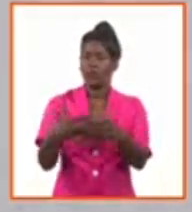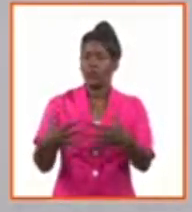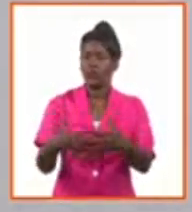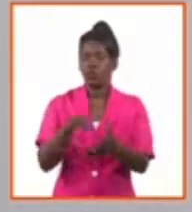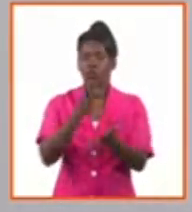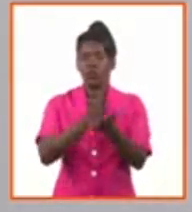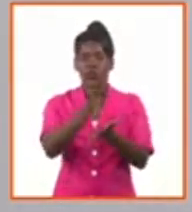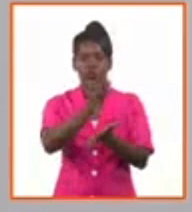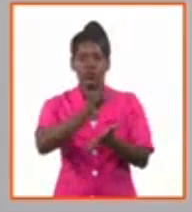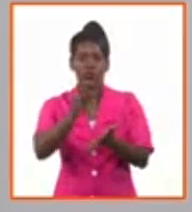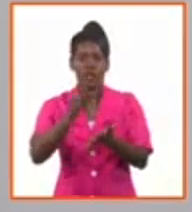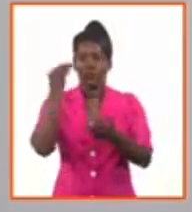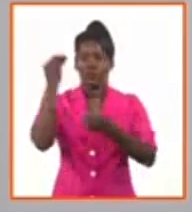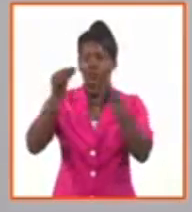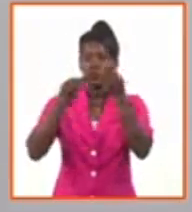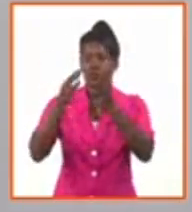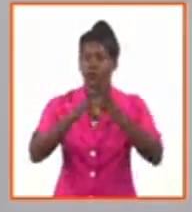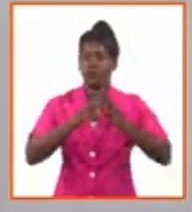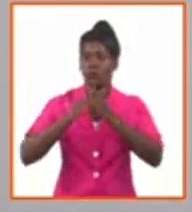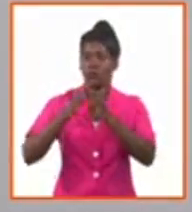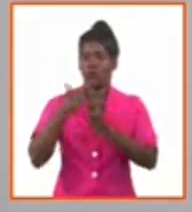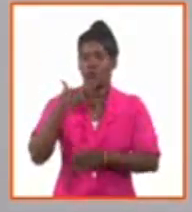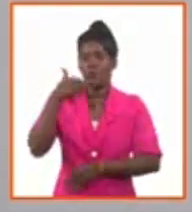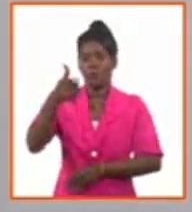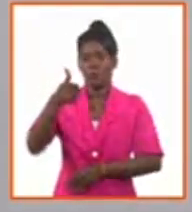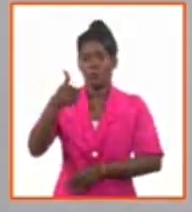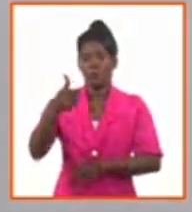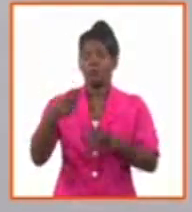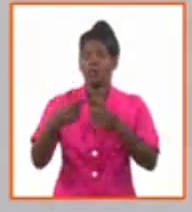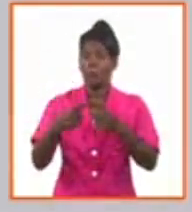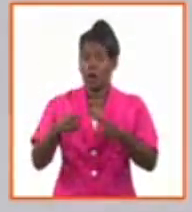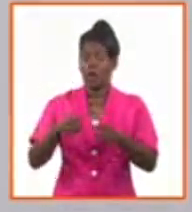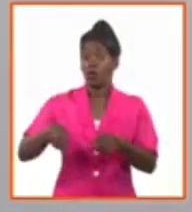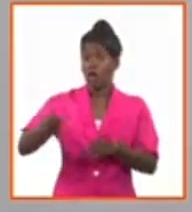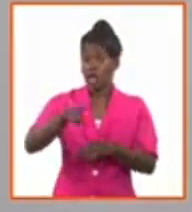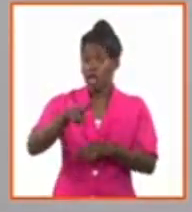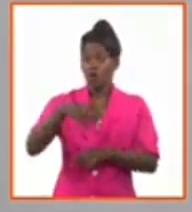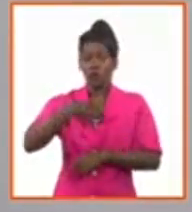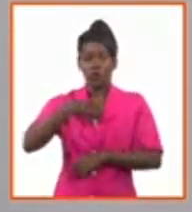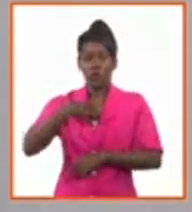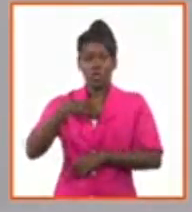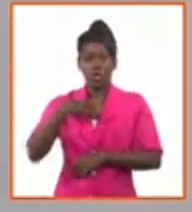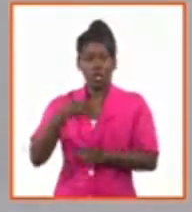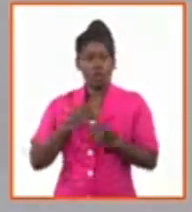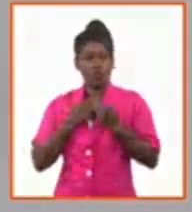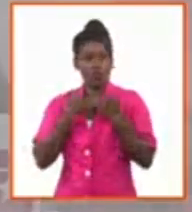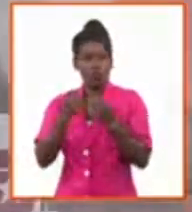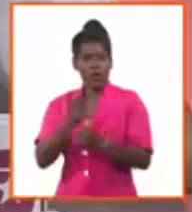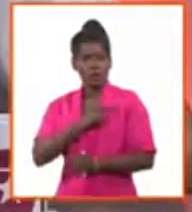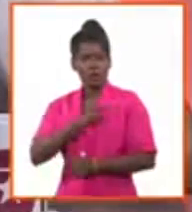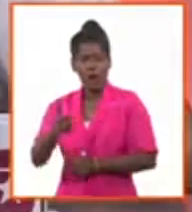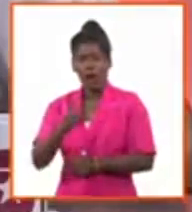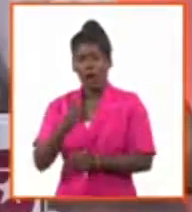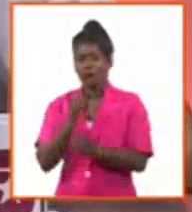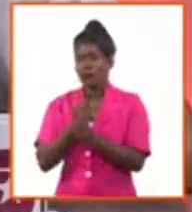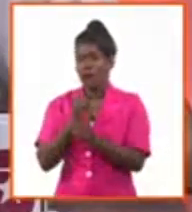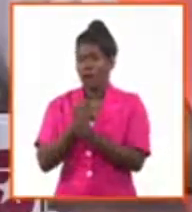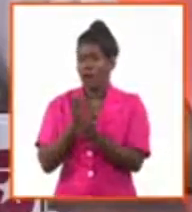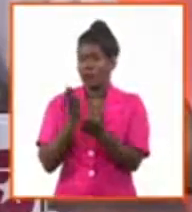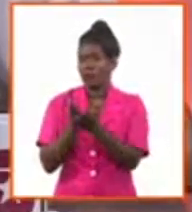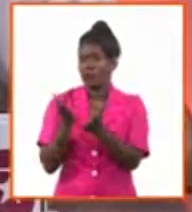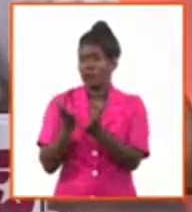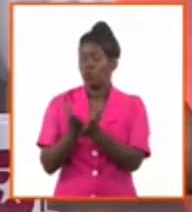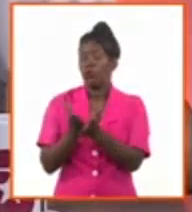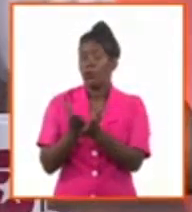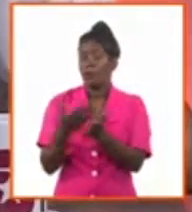bueno, que todas las preocupaciones que pueden existir ellos mismos puedan incluso no esperar a llegar